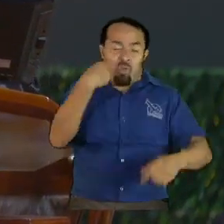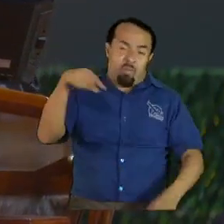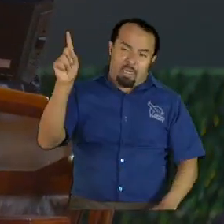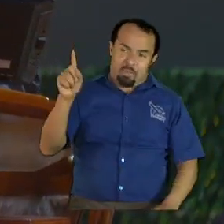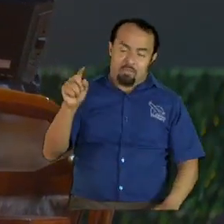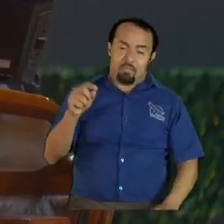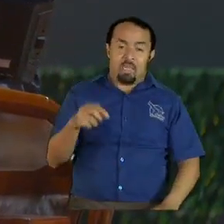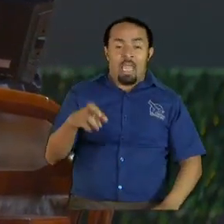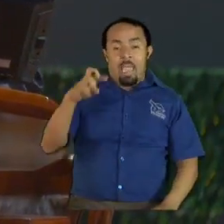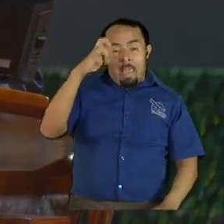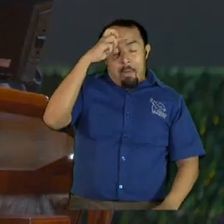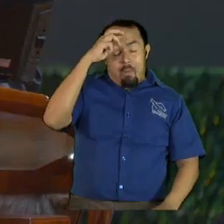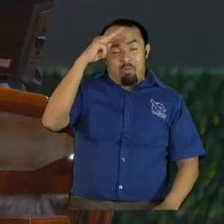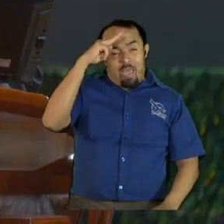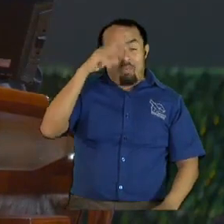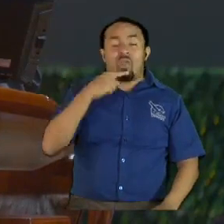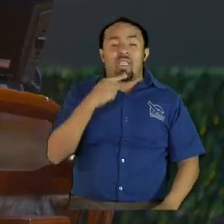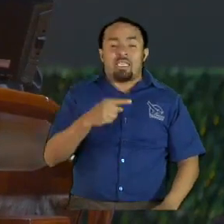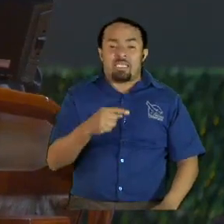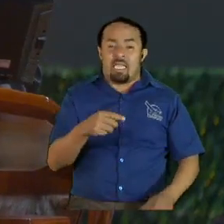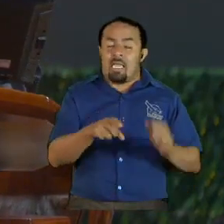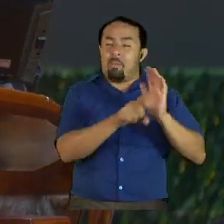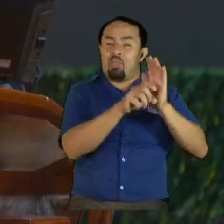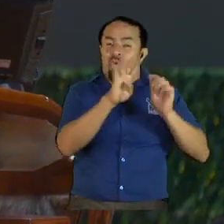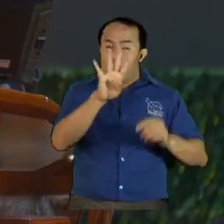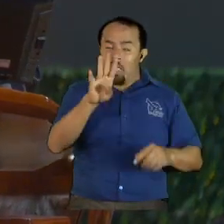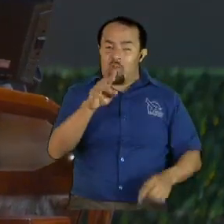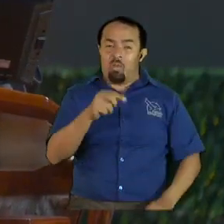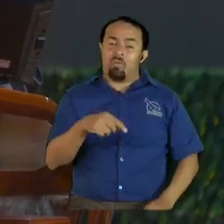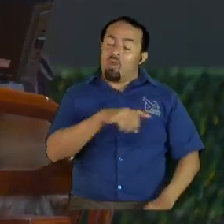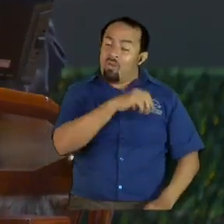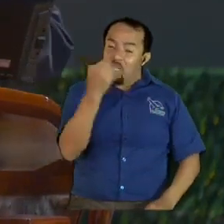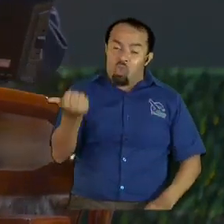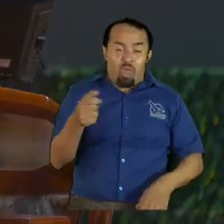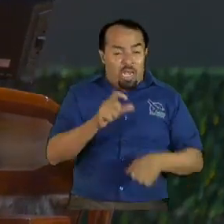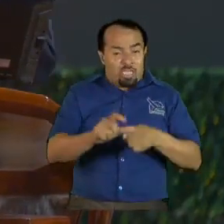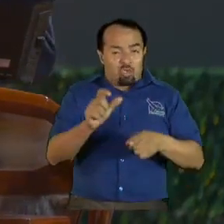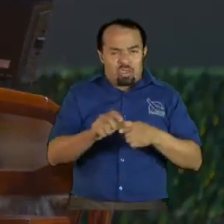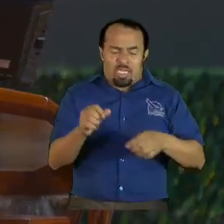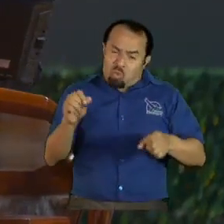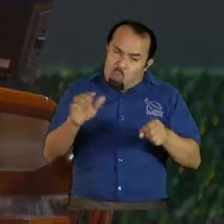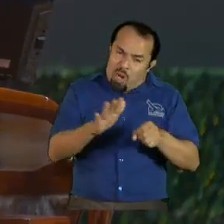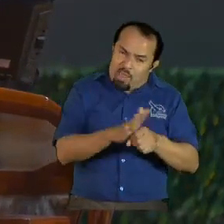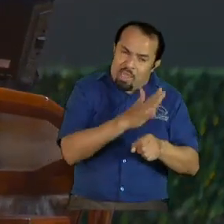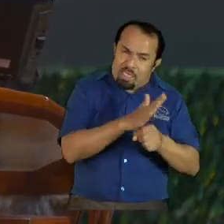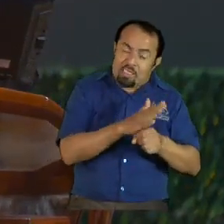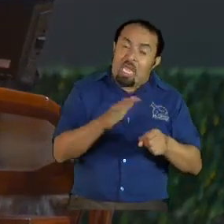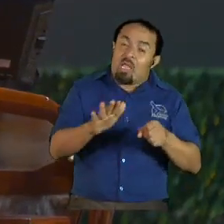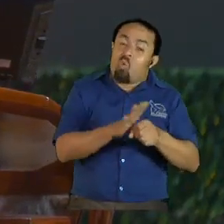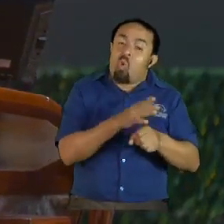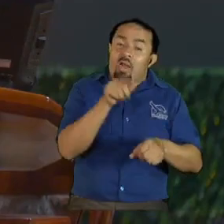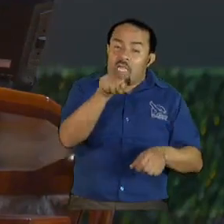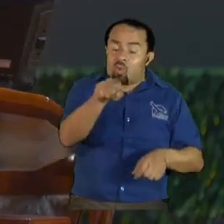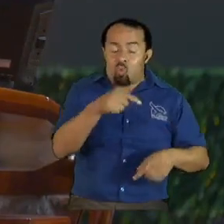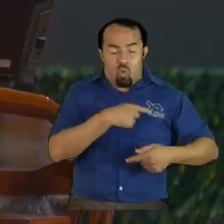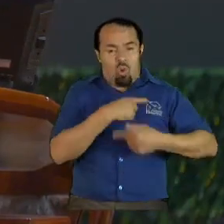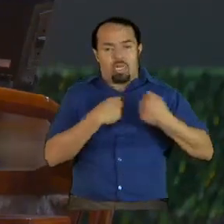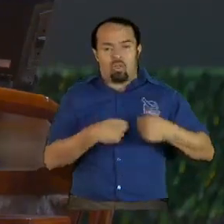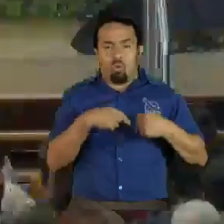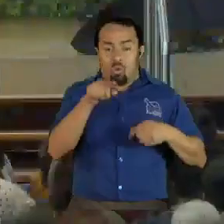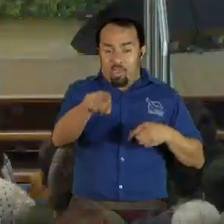¿verdad? Que sobre todas las cosas guardadas, debemos de guardar nuestro corazón porque de él mana la